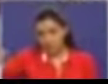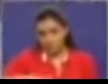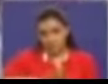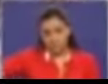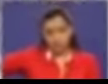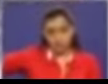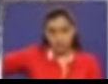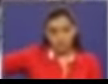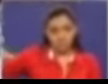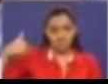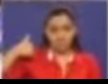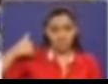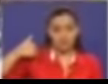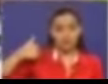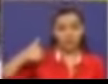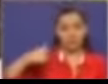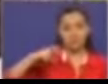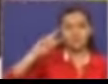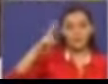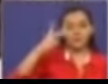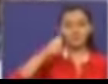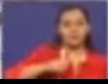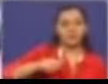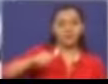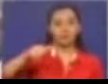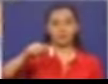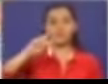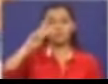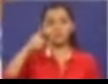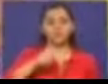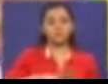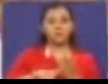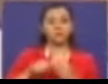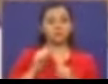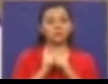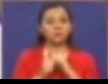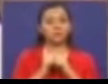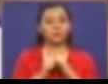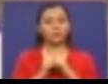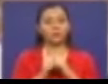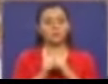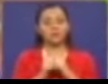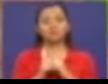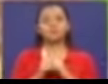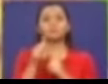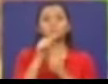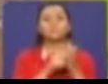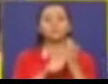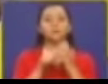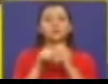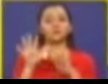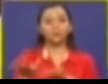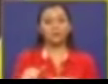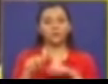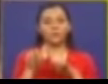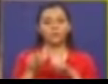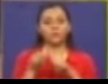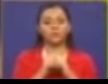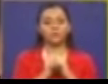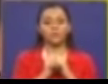¿no? Nuestra viceministra de Deportes, ¿no? Jessica, nuestro ministro de Agricultura,